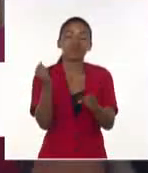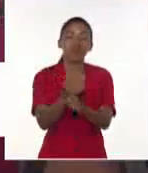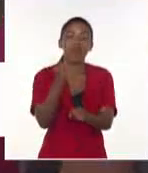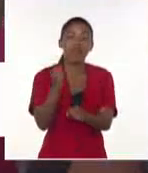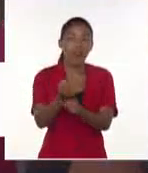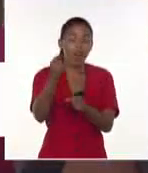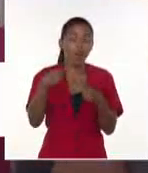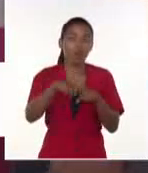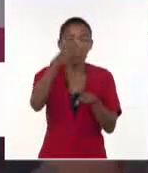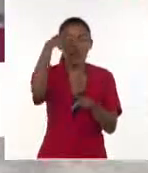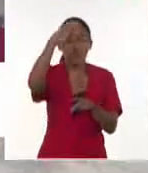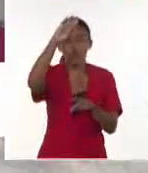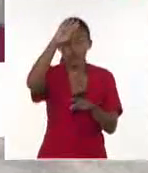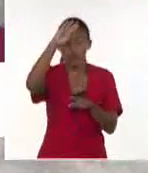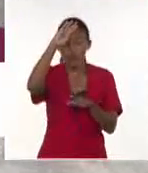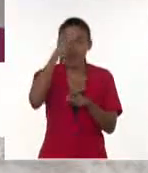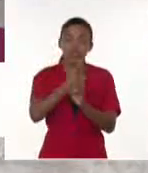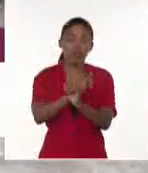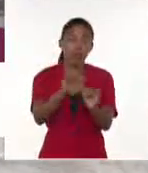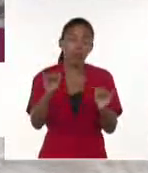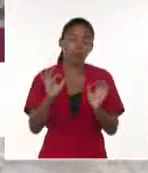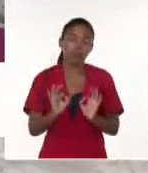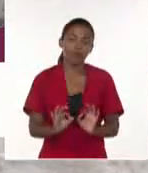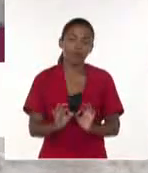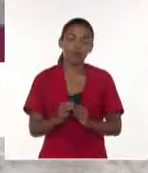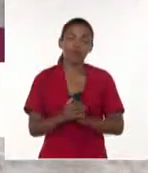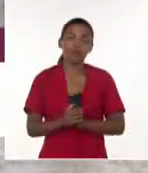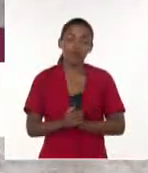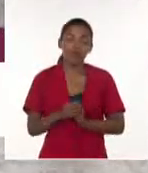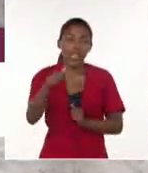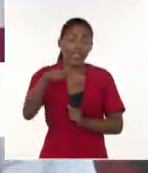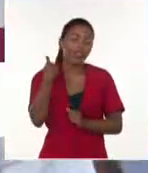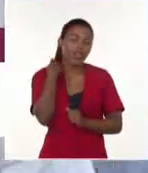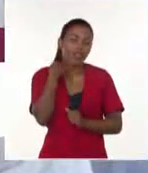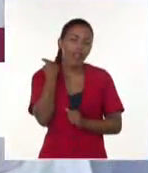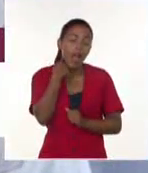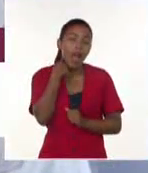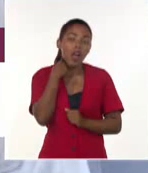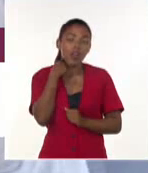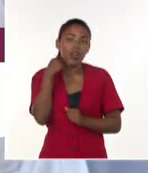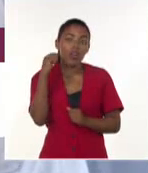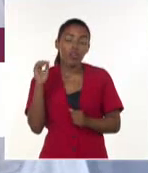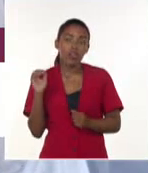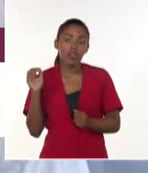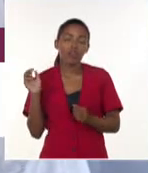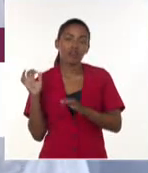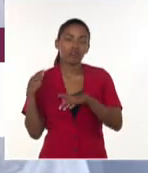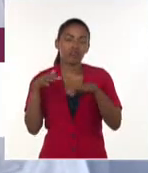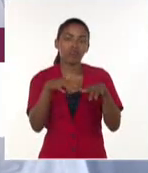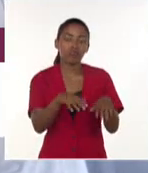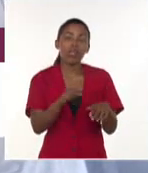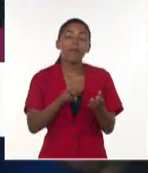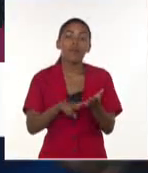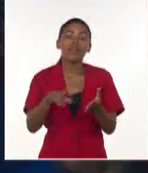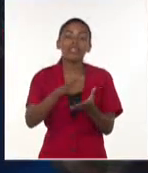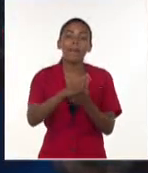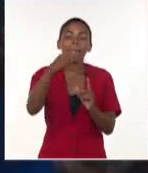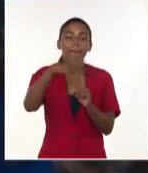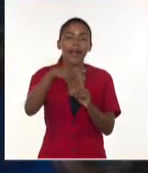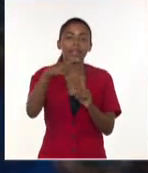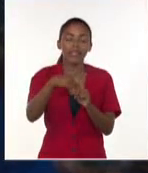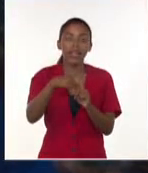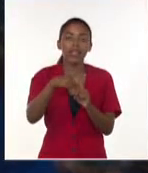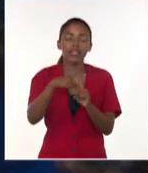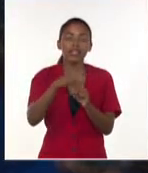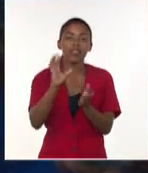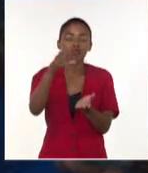según informaron sus organizadores. Este año llegaron a la provincia de Matanzas por los territorios de Cárdenas,